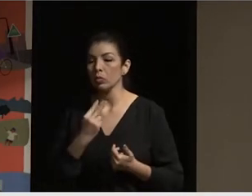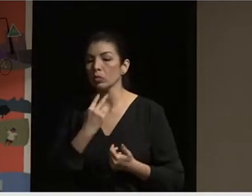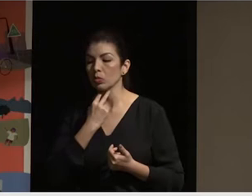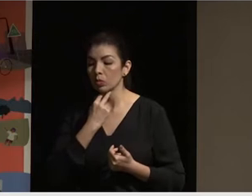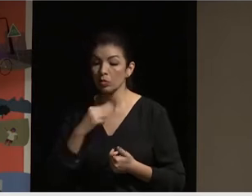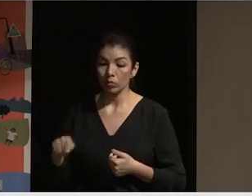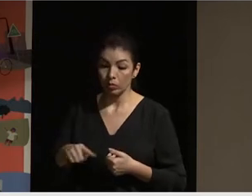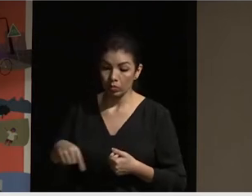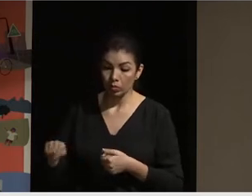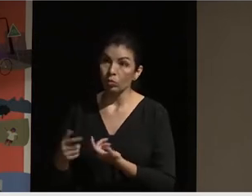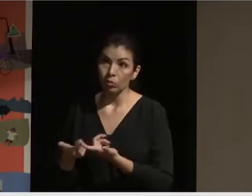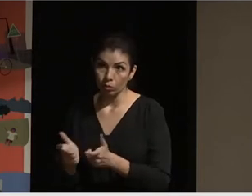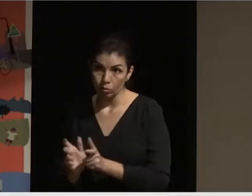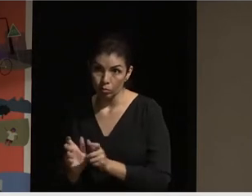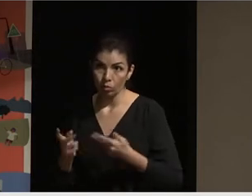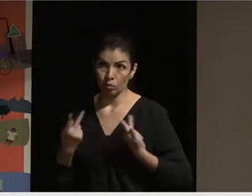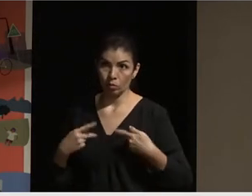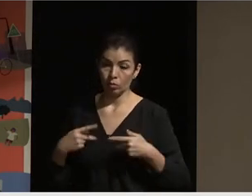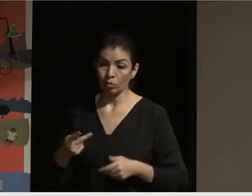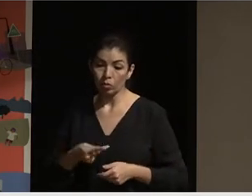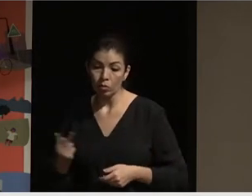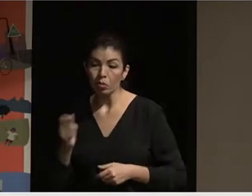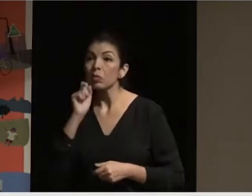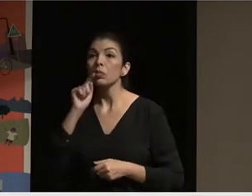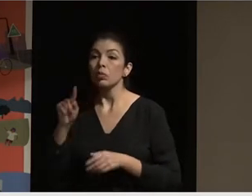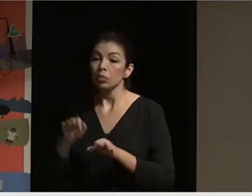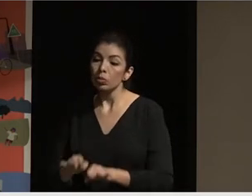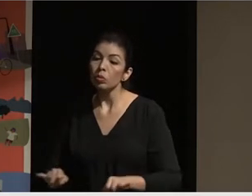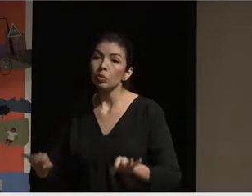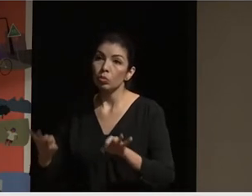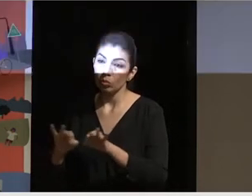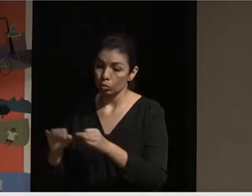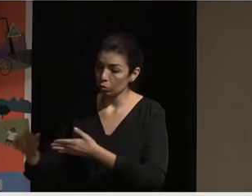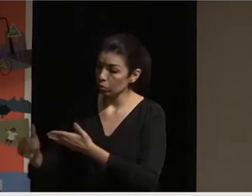clases populares y la resistencia es como muy, muy importante. Entonces, bueno, mi